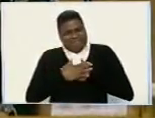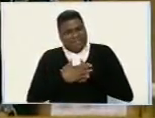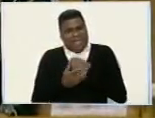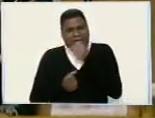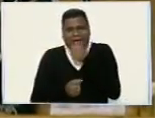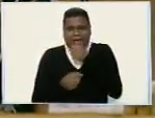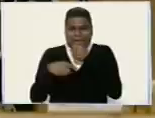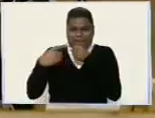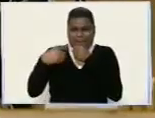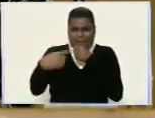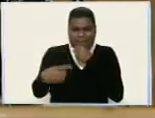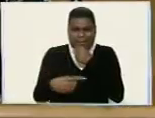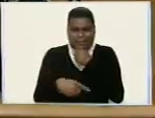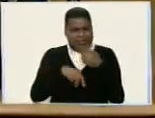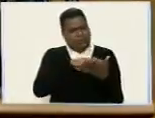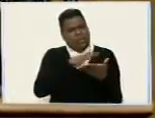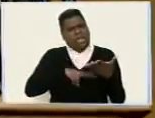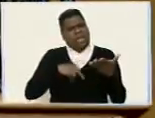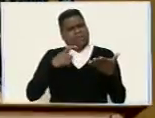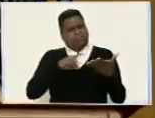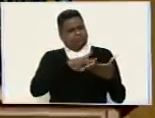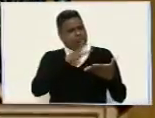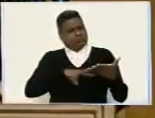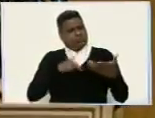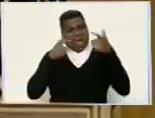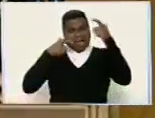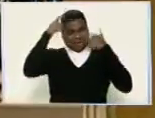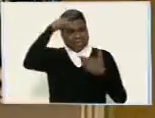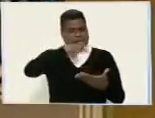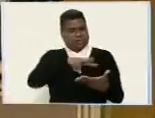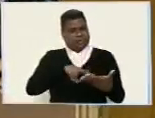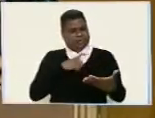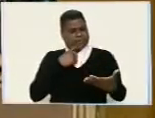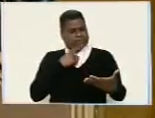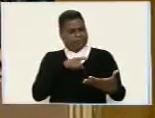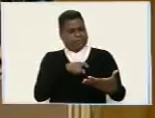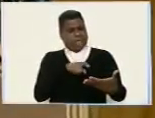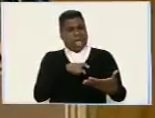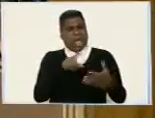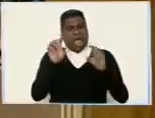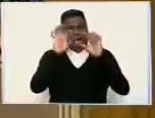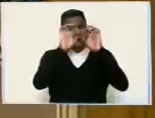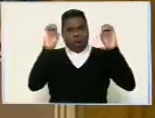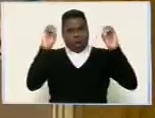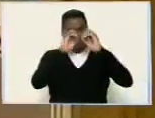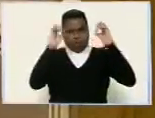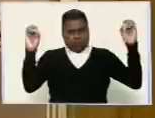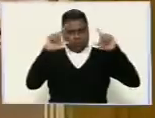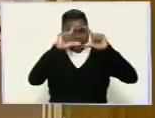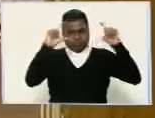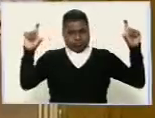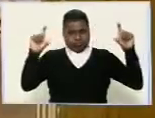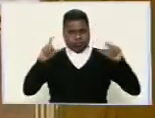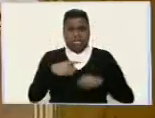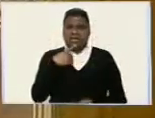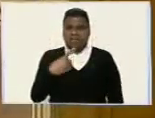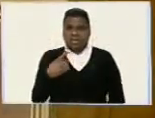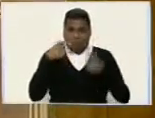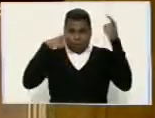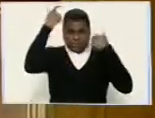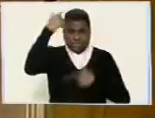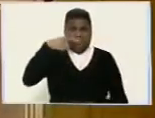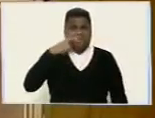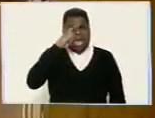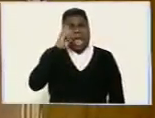y me puse a leer al comandante Chávez. Y encontré, creo que, la mejor frase. Dijo Hugo Chávez en el